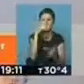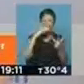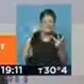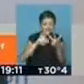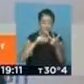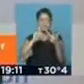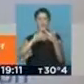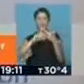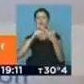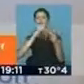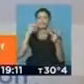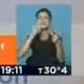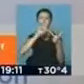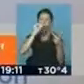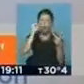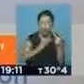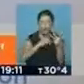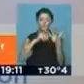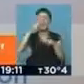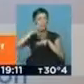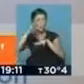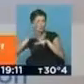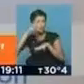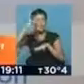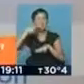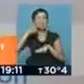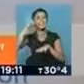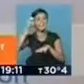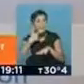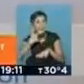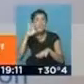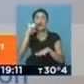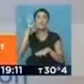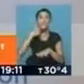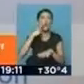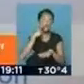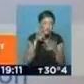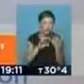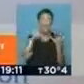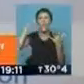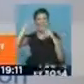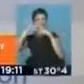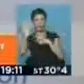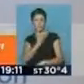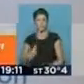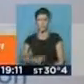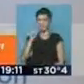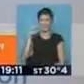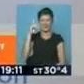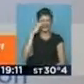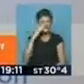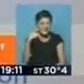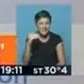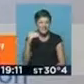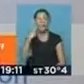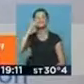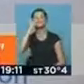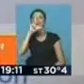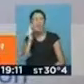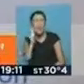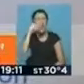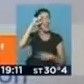el responsable de la anses bossio el ex gobernador de christina felipe solá la ex